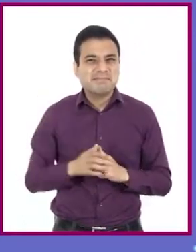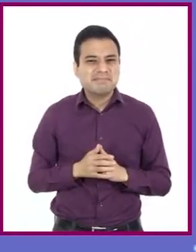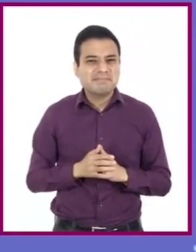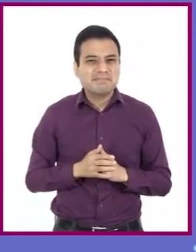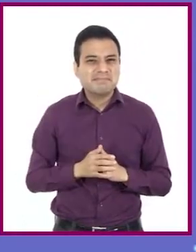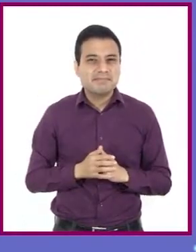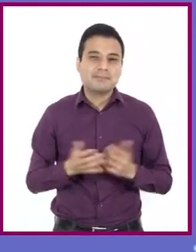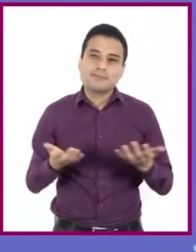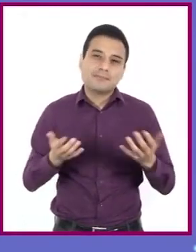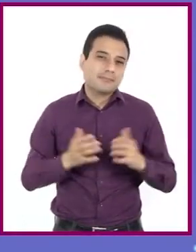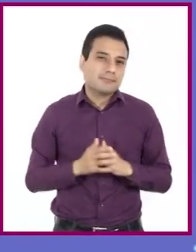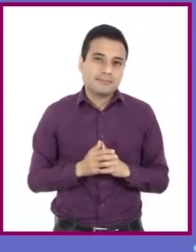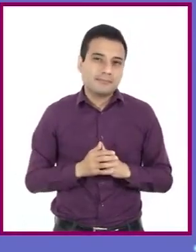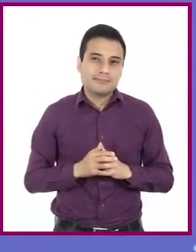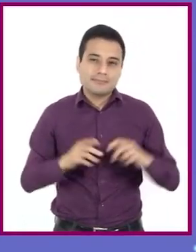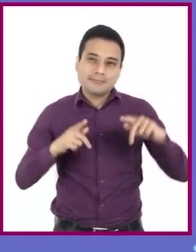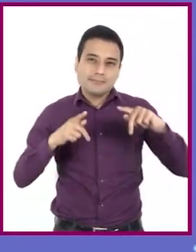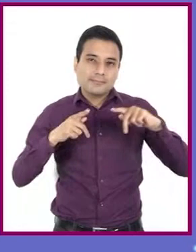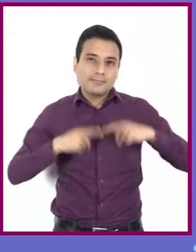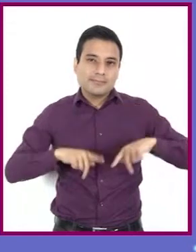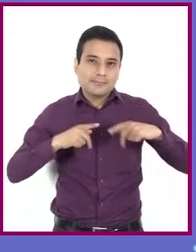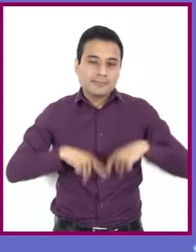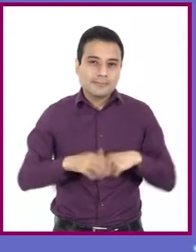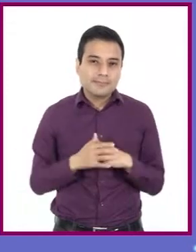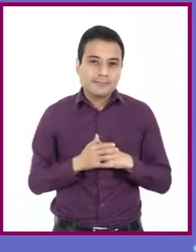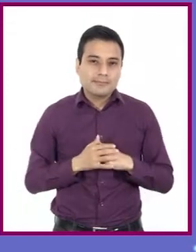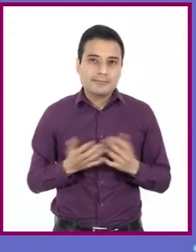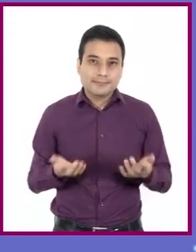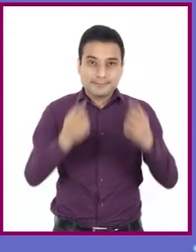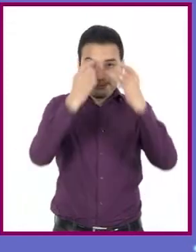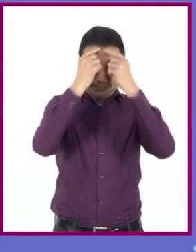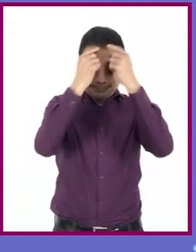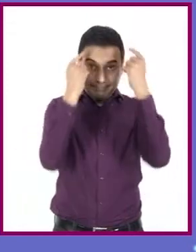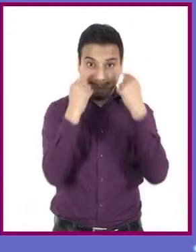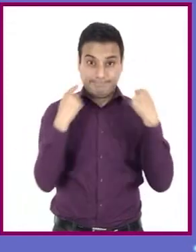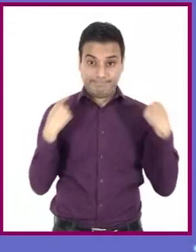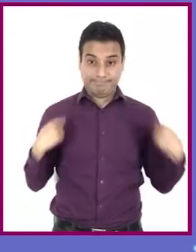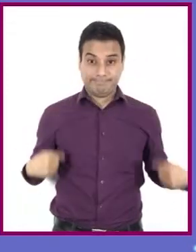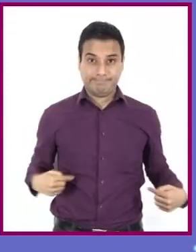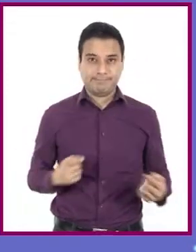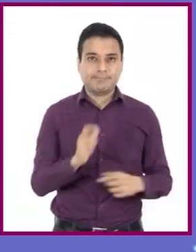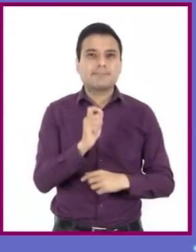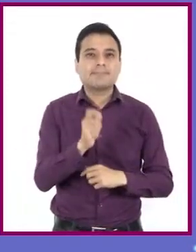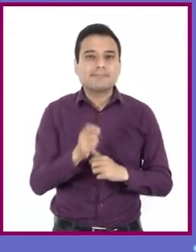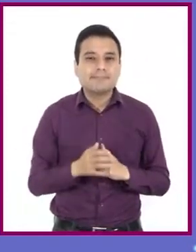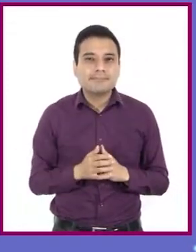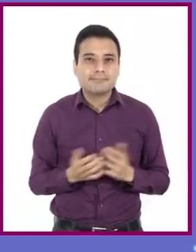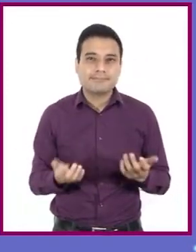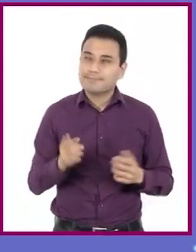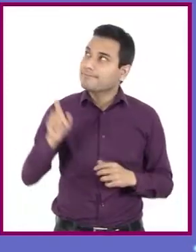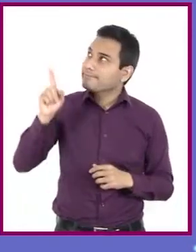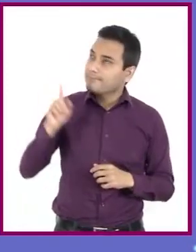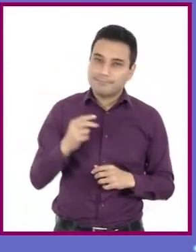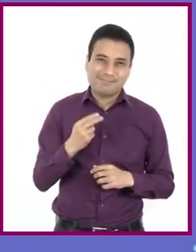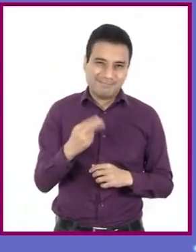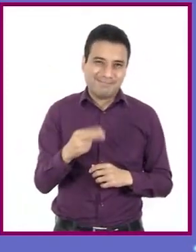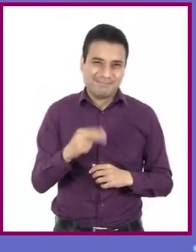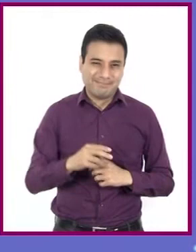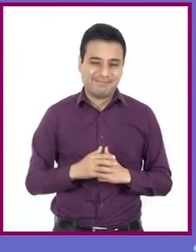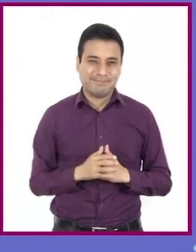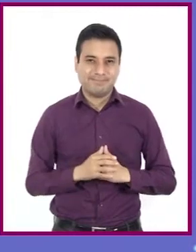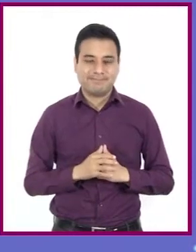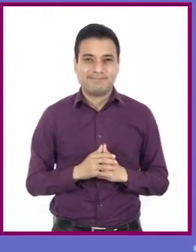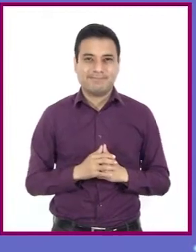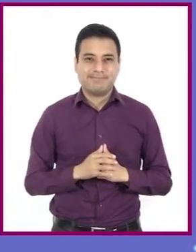Es la silueta de un cuerpo. Y si trazamos una línea delimitándola, obtenemos un contorno.